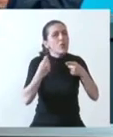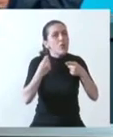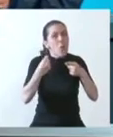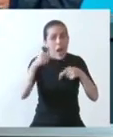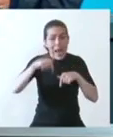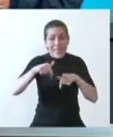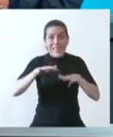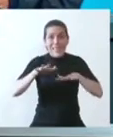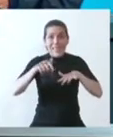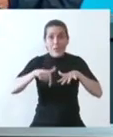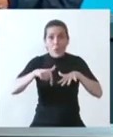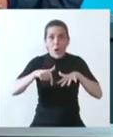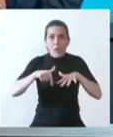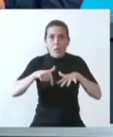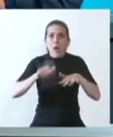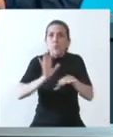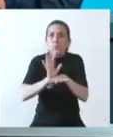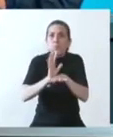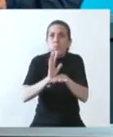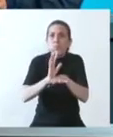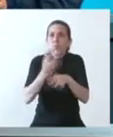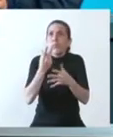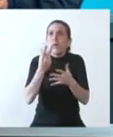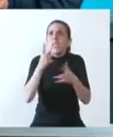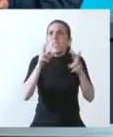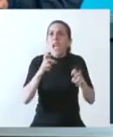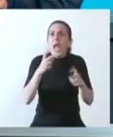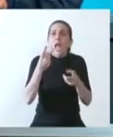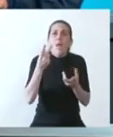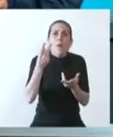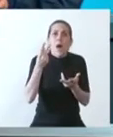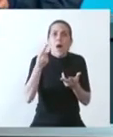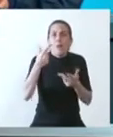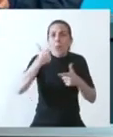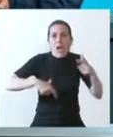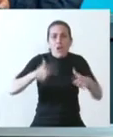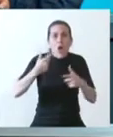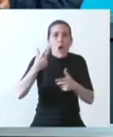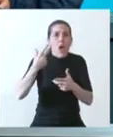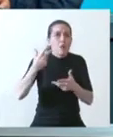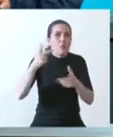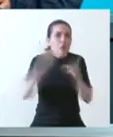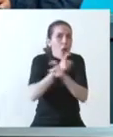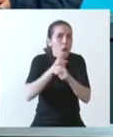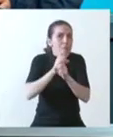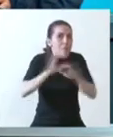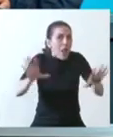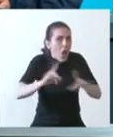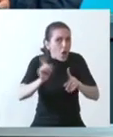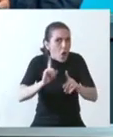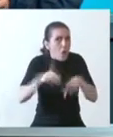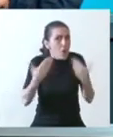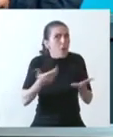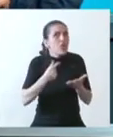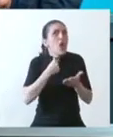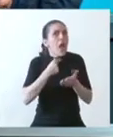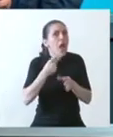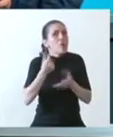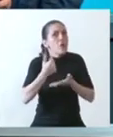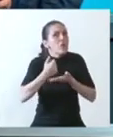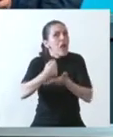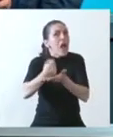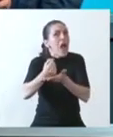convierta en un padecimiento mayor para los que peor están. Estamos analizando también corregir la asignación universal por